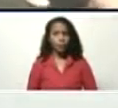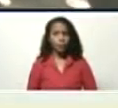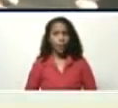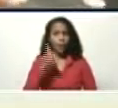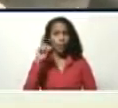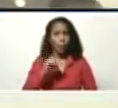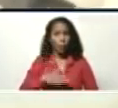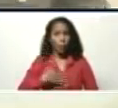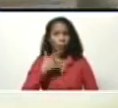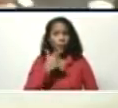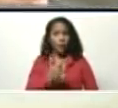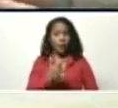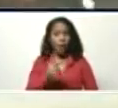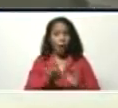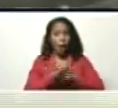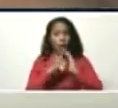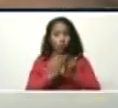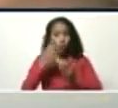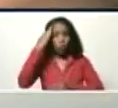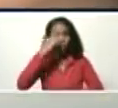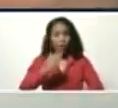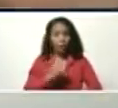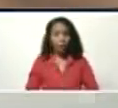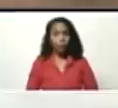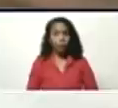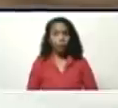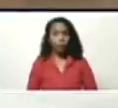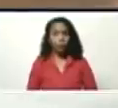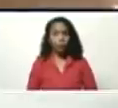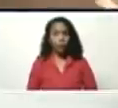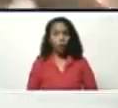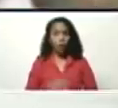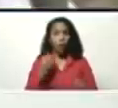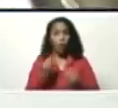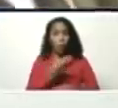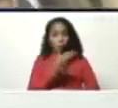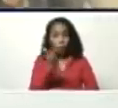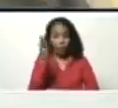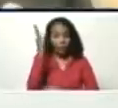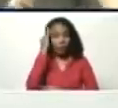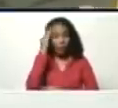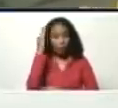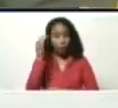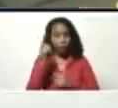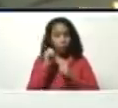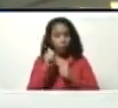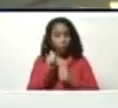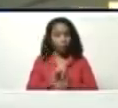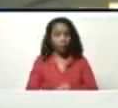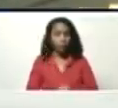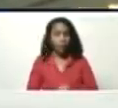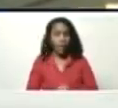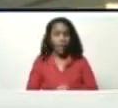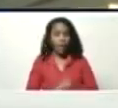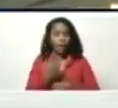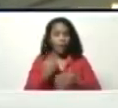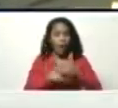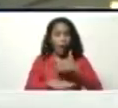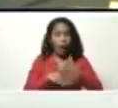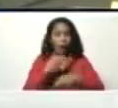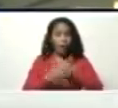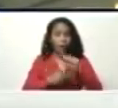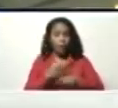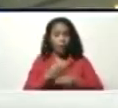también pudiéramos decir que en el mundo militar, como bien lo saben ustedes, se estaba dando un proceso